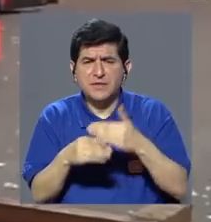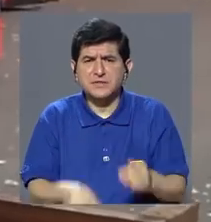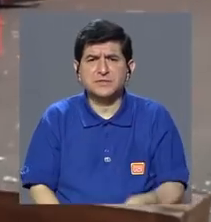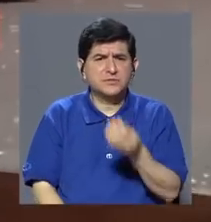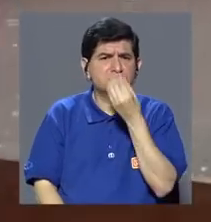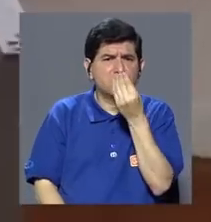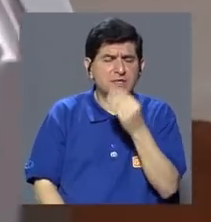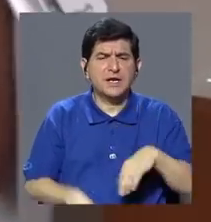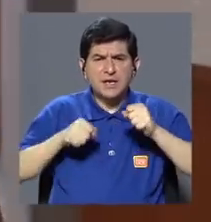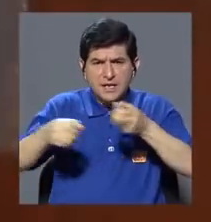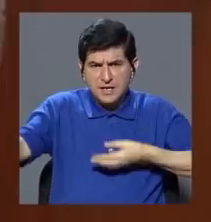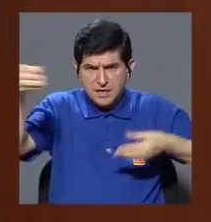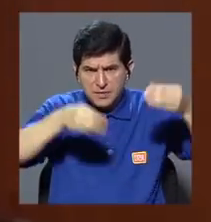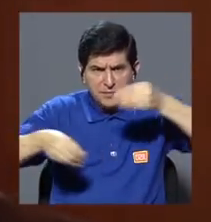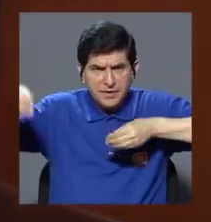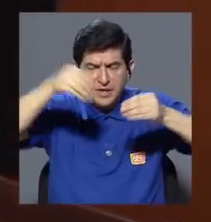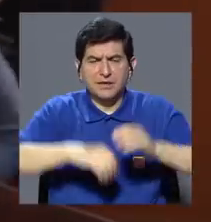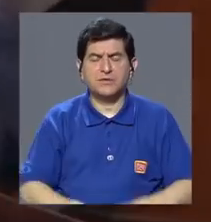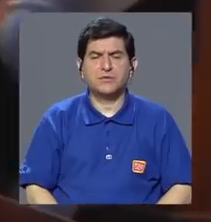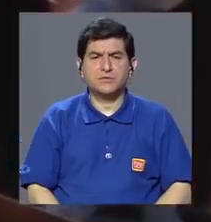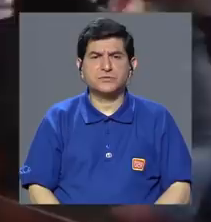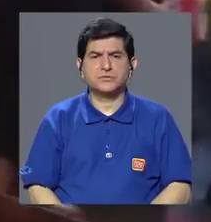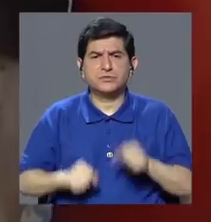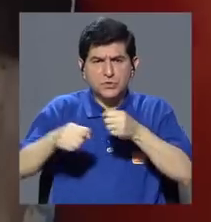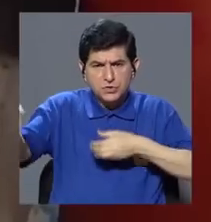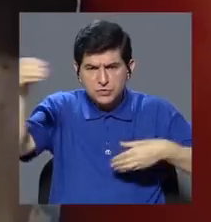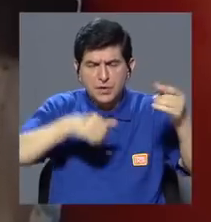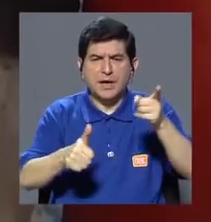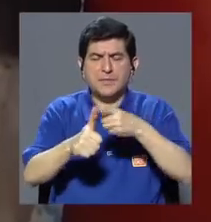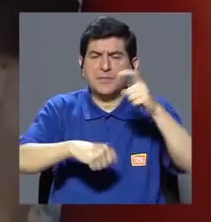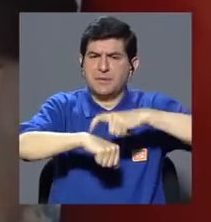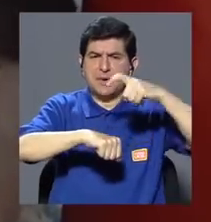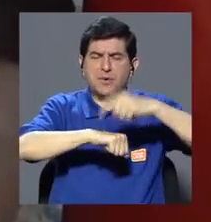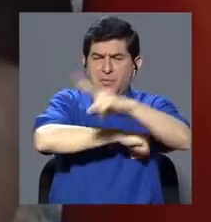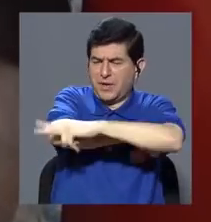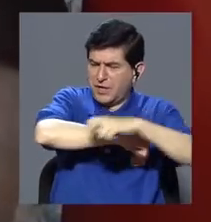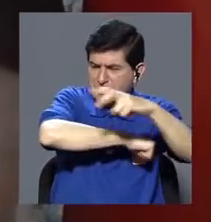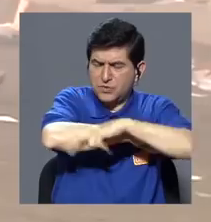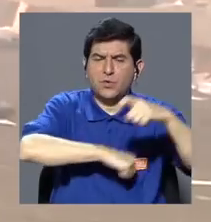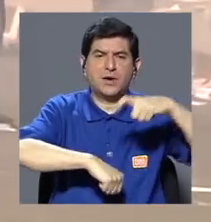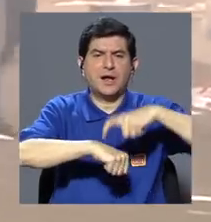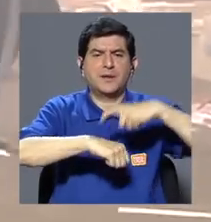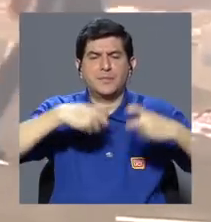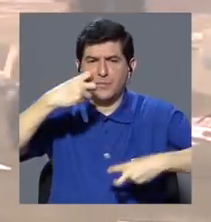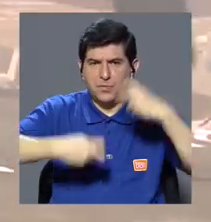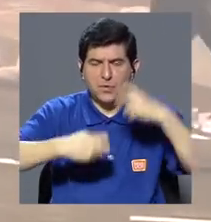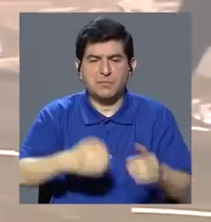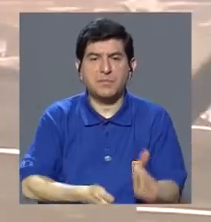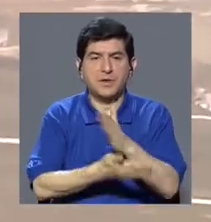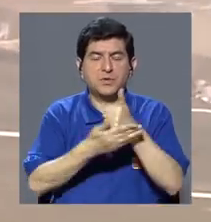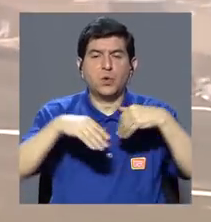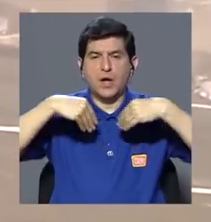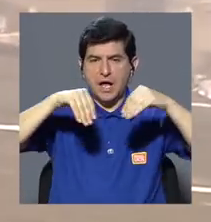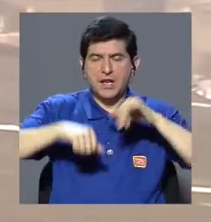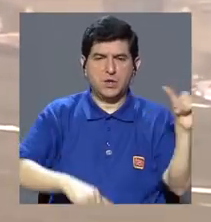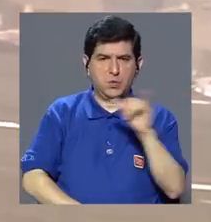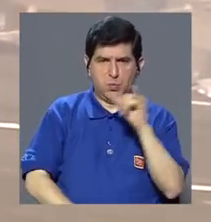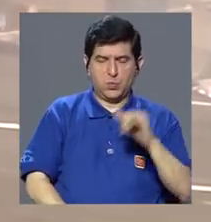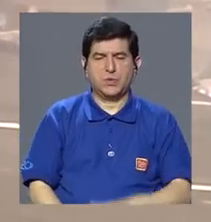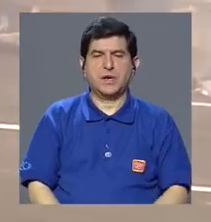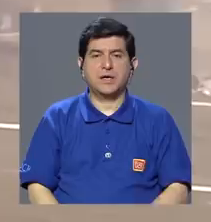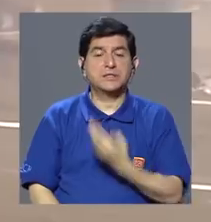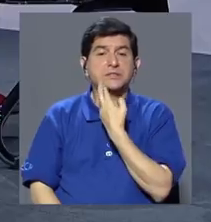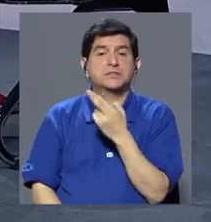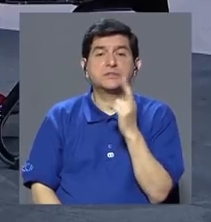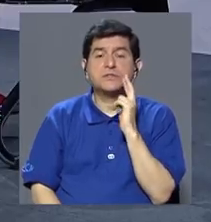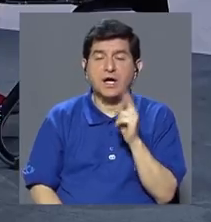si los supermercados los supermercados fueron inicialmente saqueados cuando empezó la crisis algunas tiendas también hay restaurantes